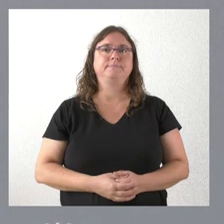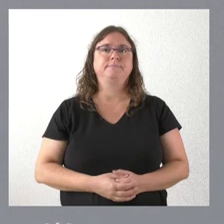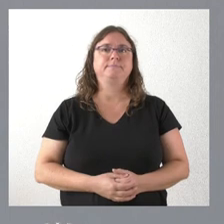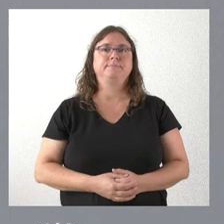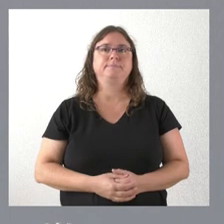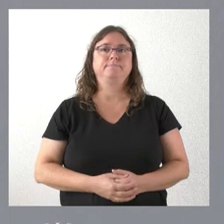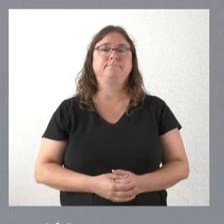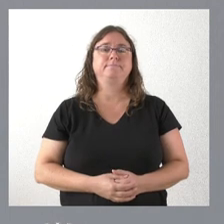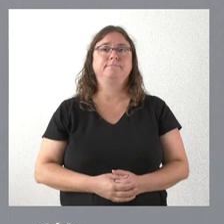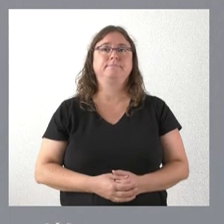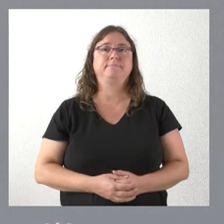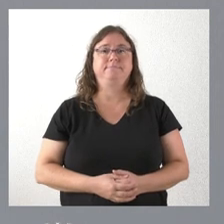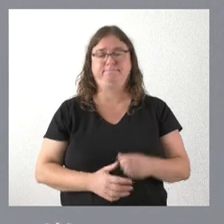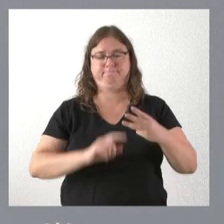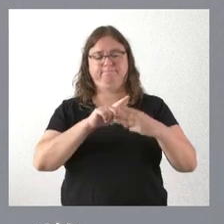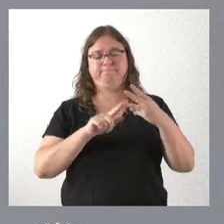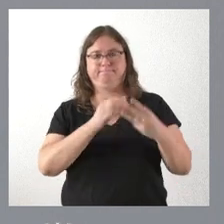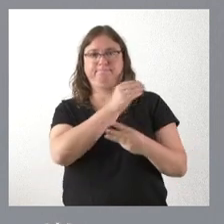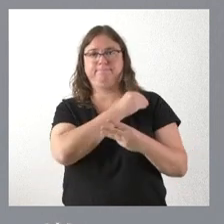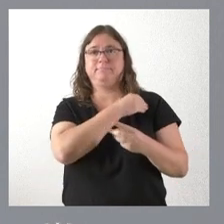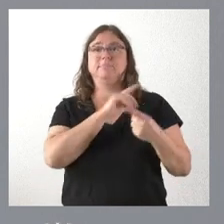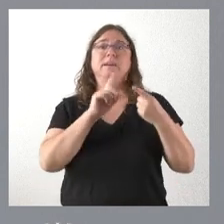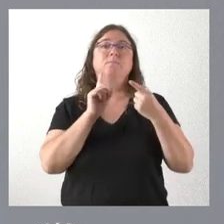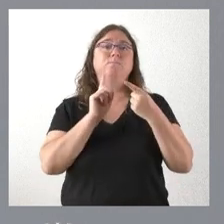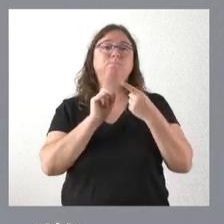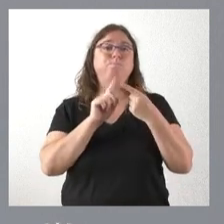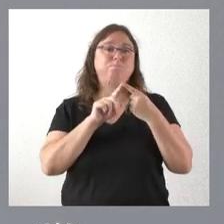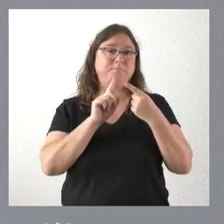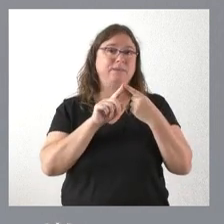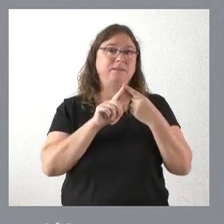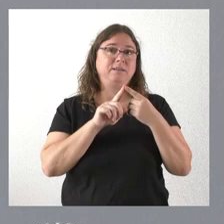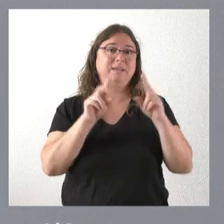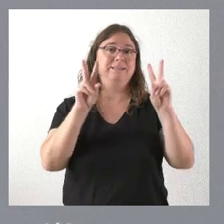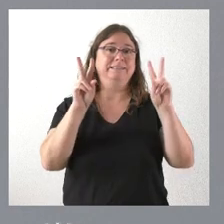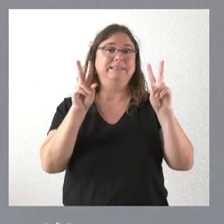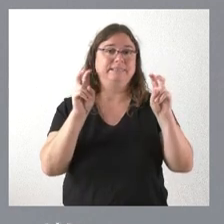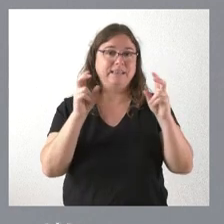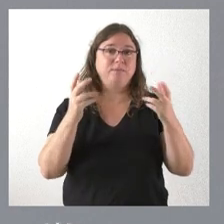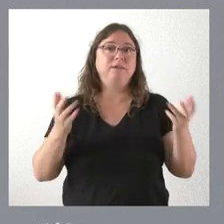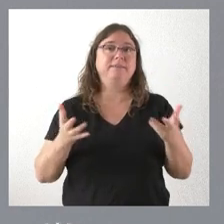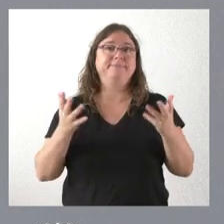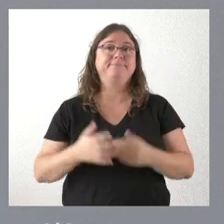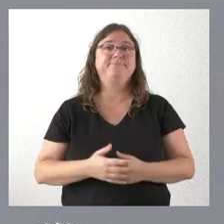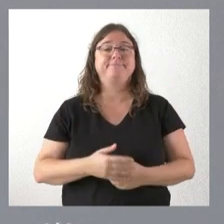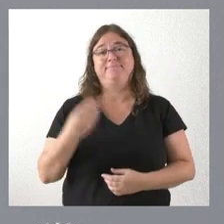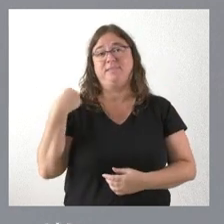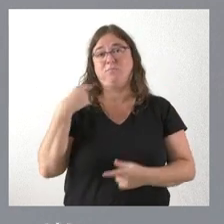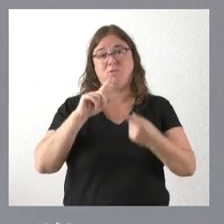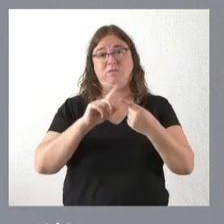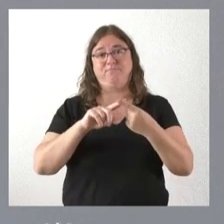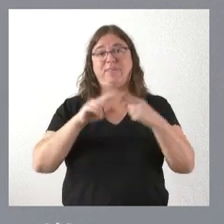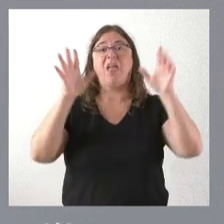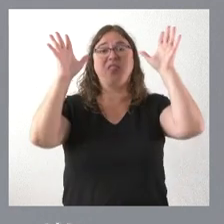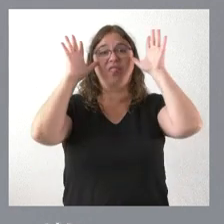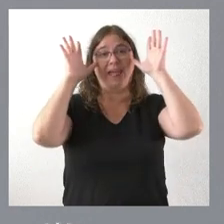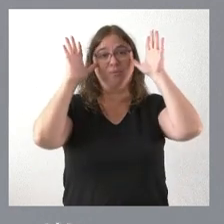pues las cosas que usted plantea en primer lugar sobre la pregunta en torno al